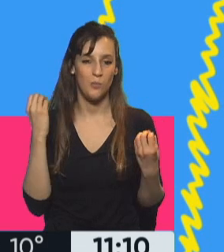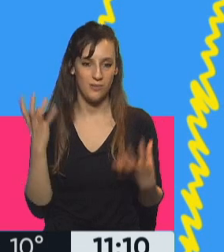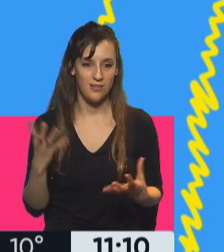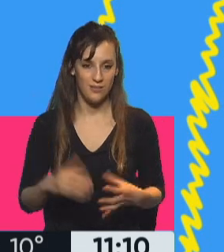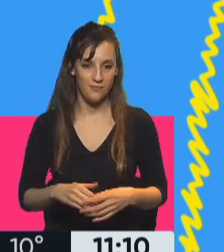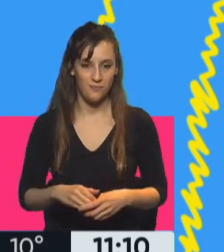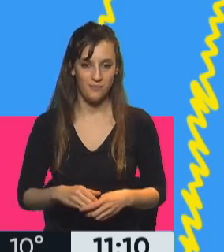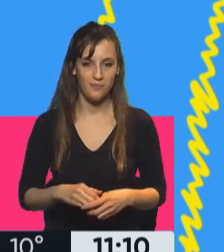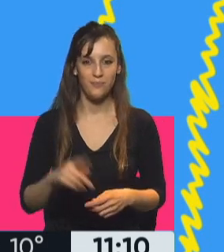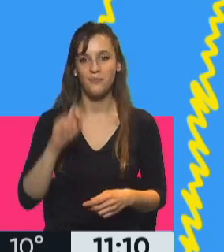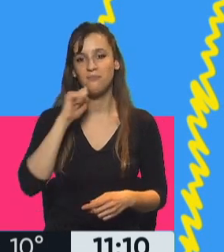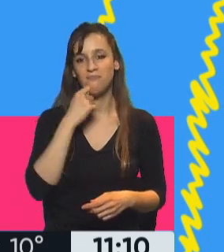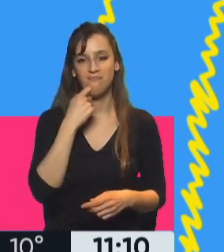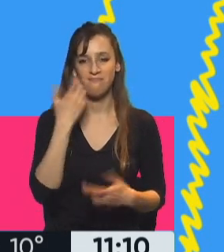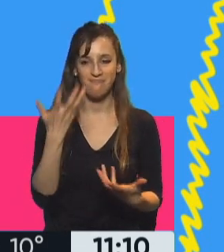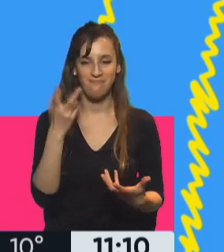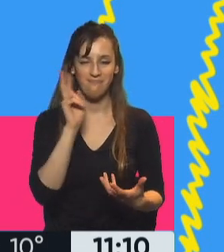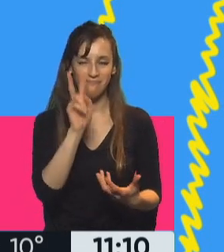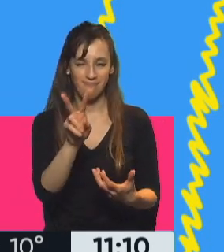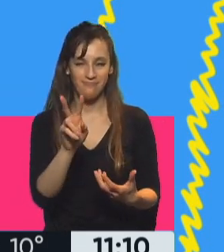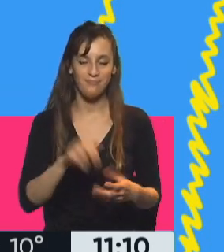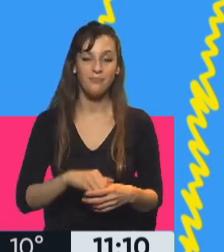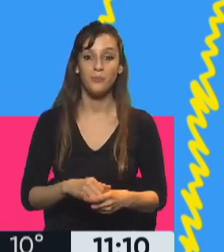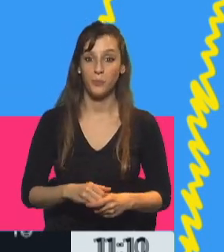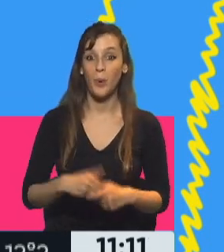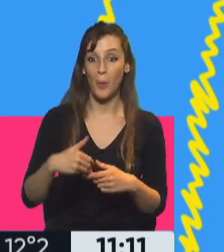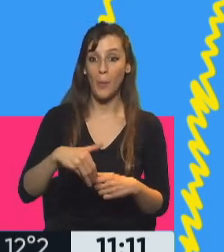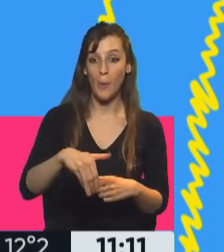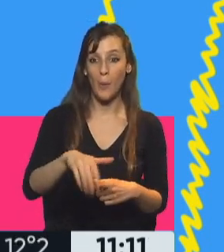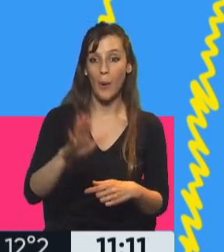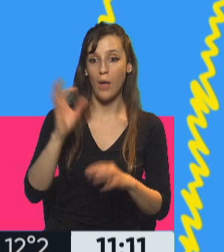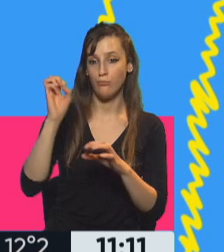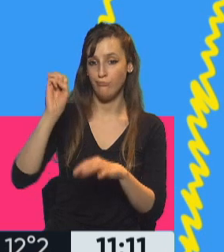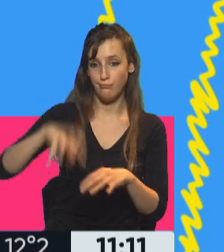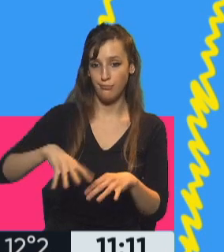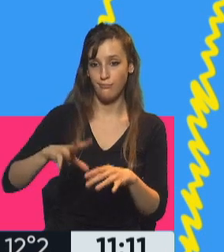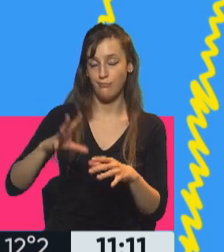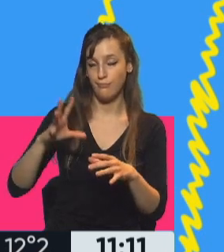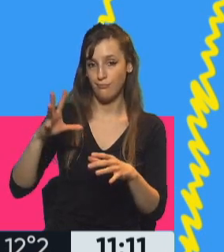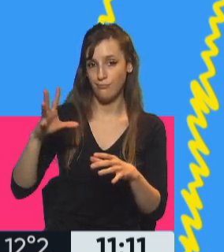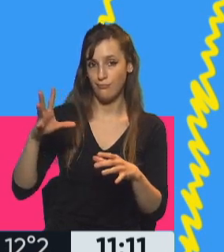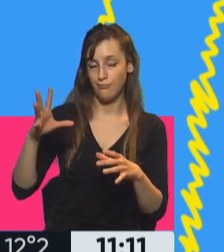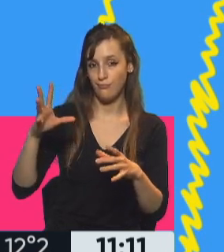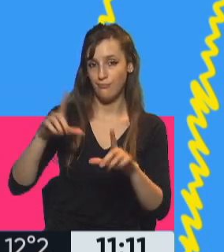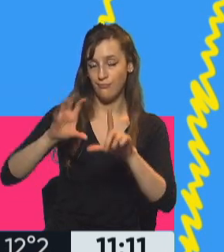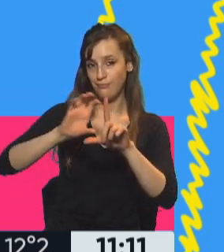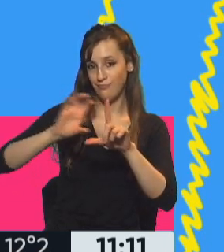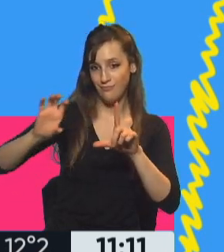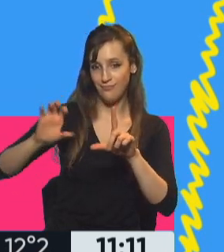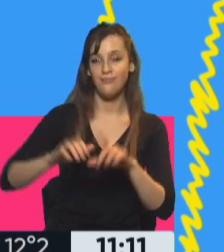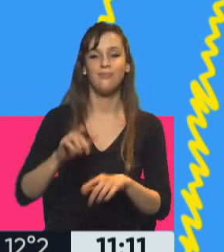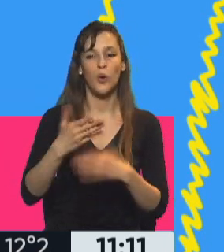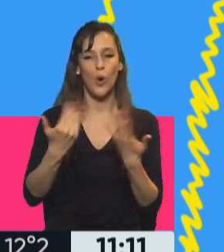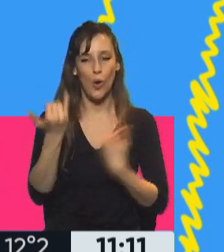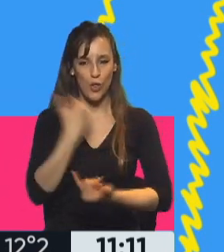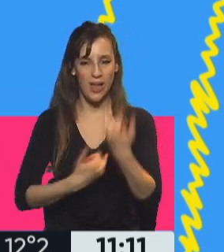Muy bien. Un gusto escucharte y verte. Susana está viniendo. Está bien, tranquilo, no hay ningún problema. Me gusta. Primero contame